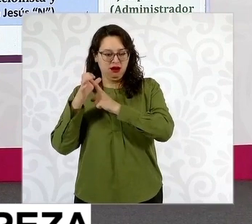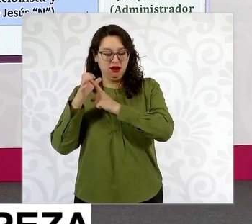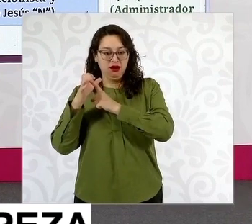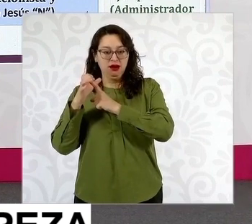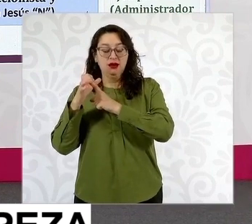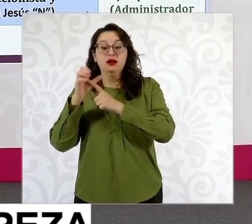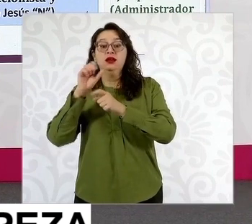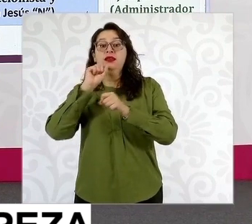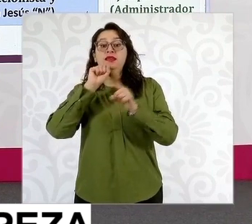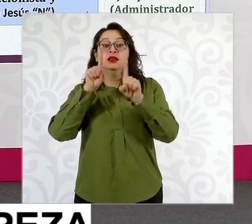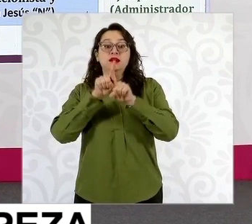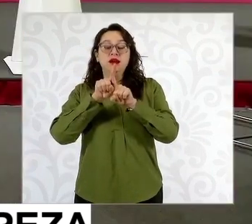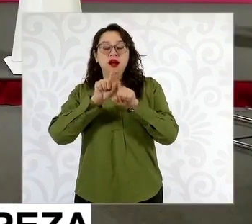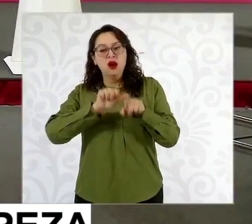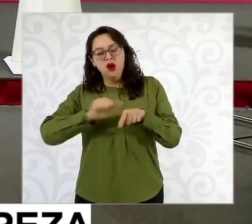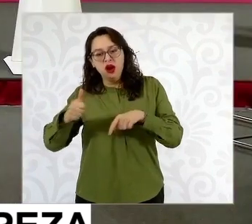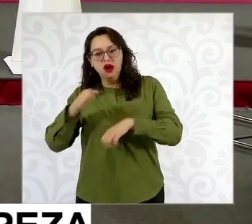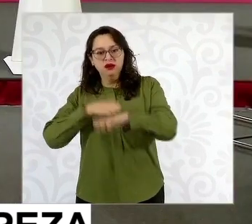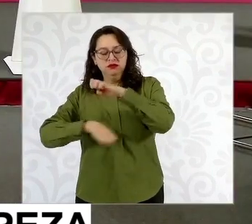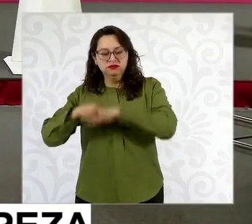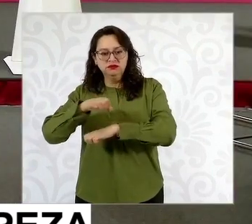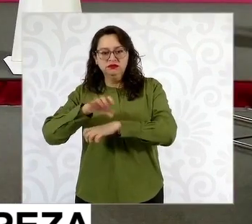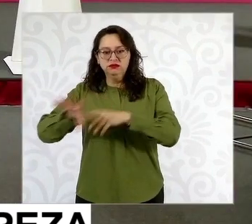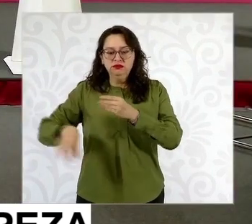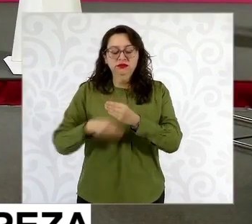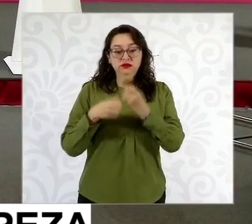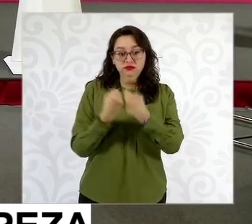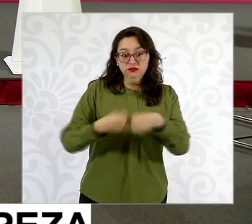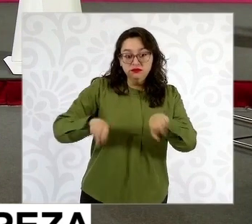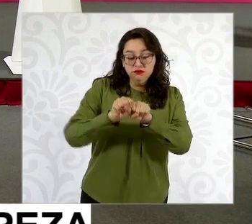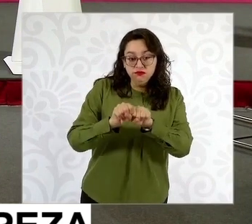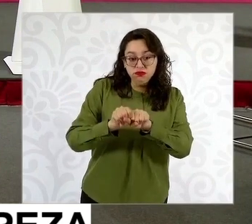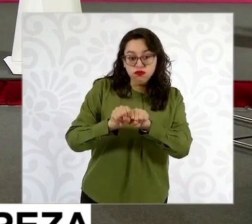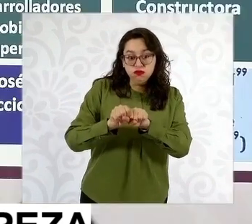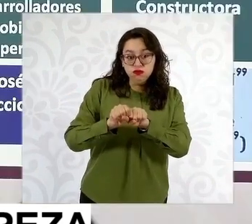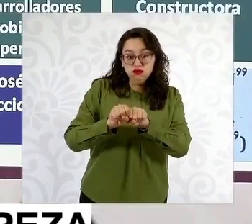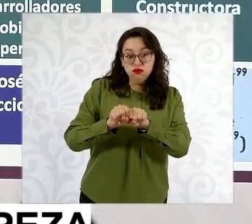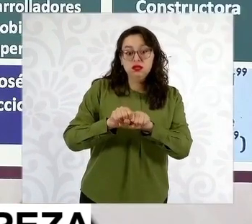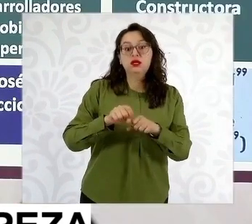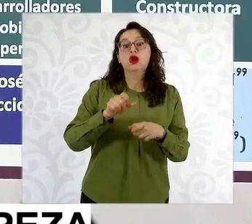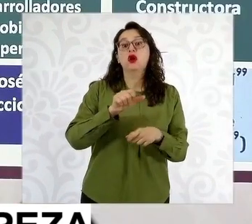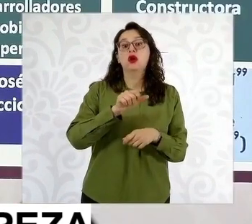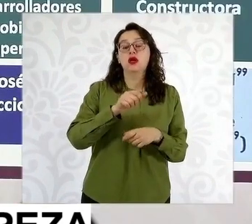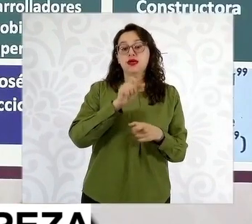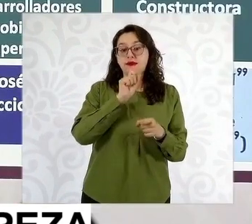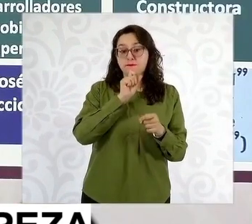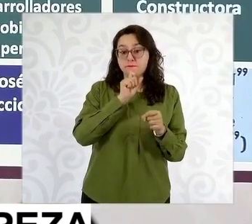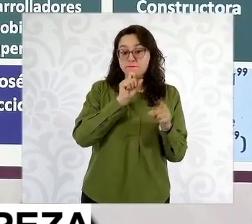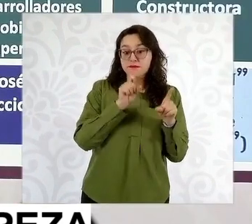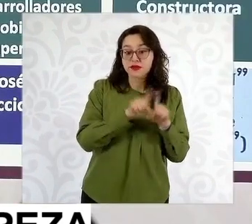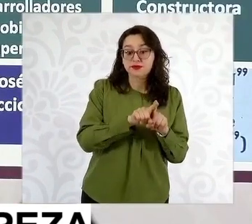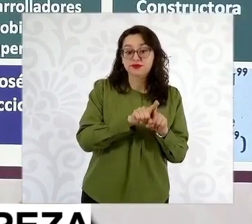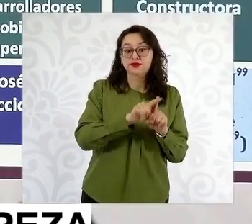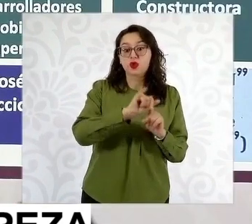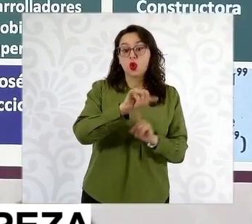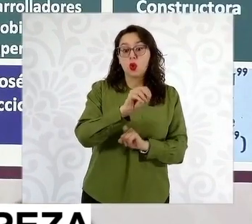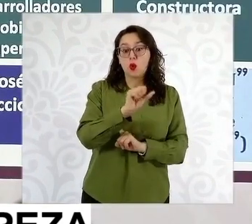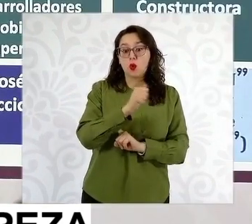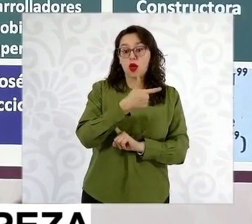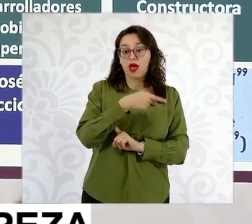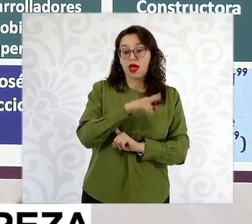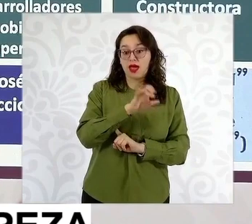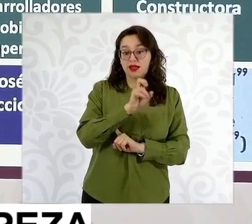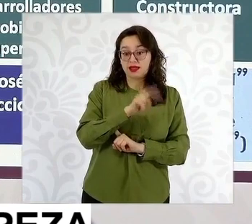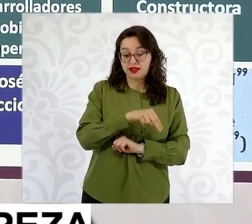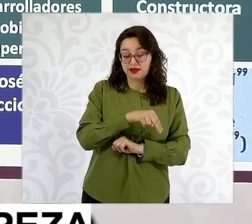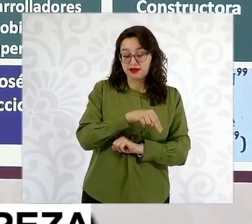Y bueno, hay otro señor que se llama Joaquín N., que es comisario en Desarrollo Marus, que es una empresa